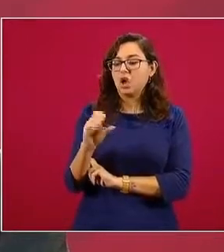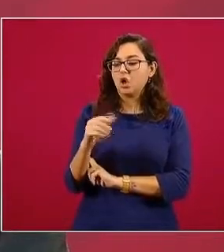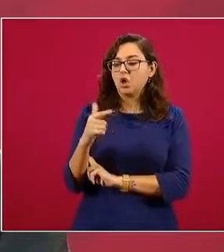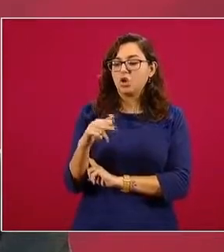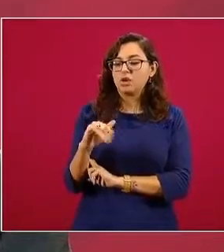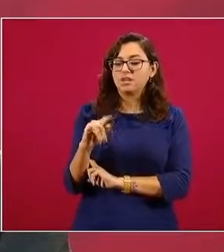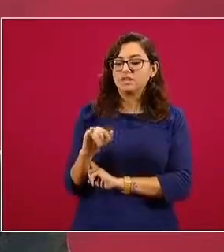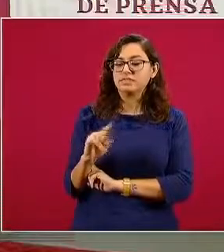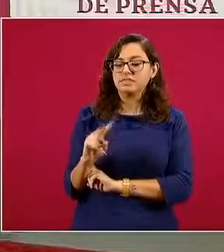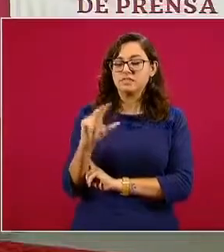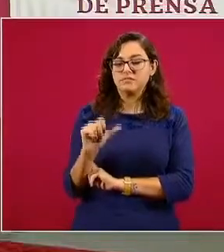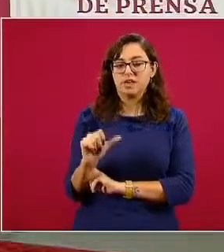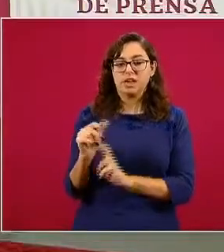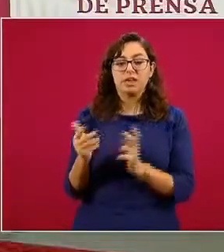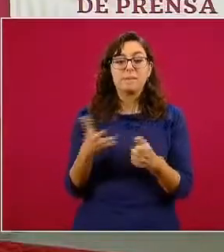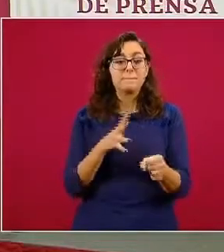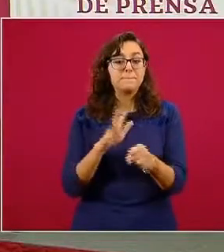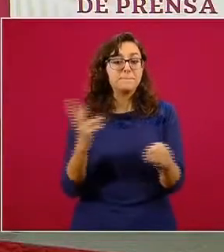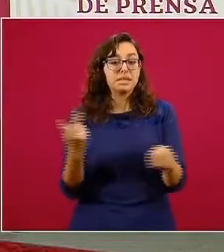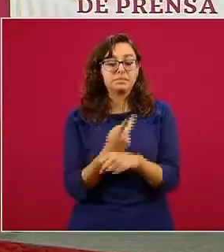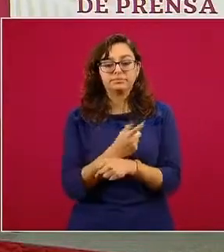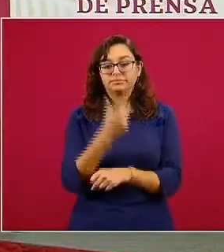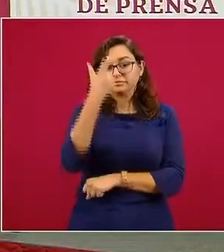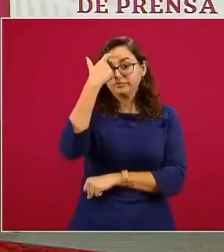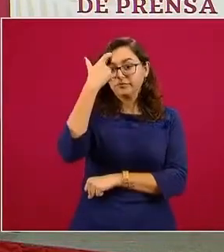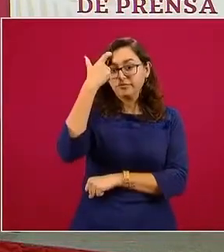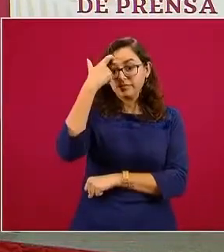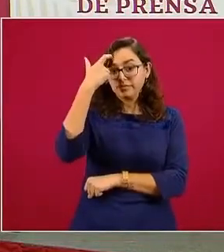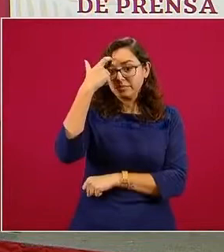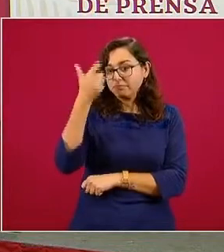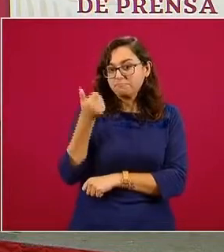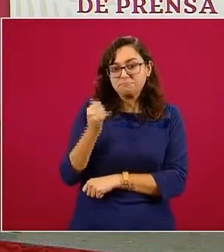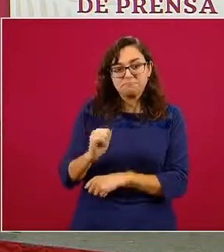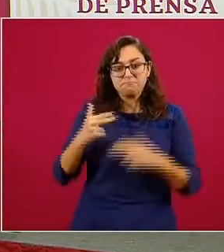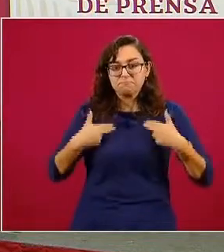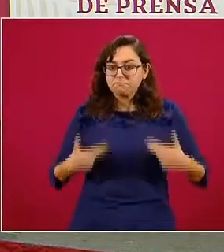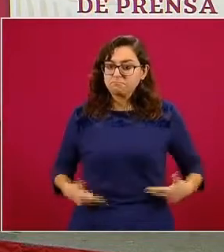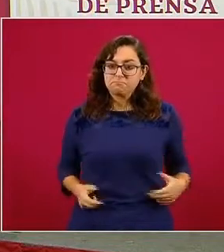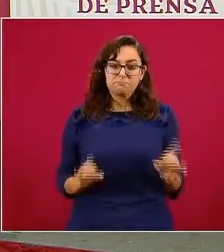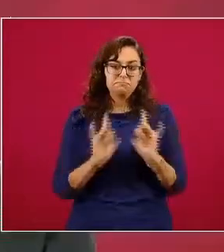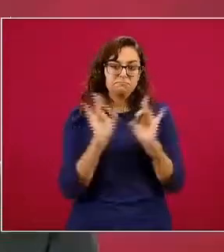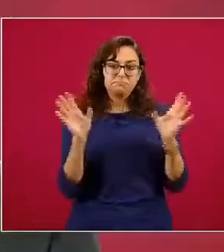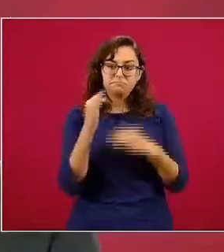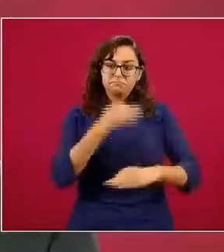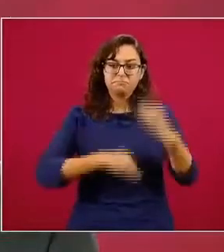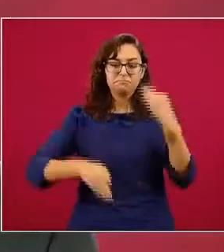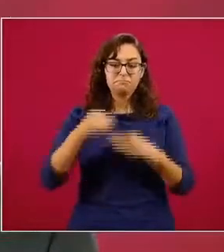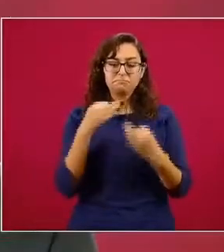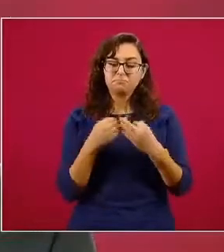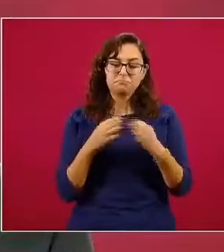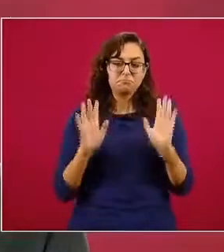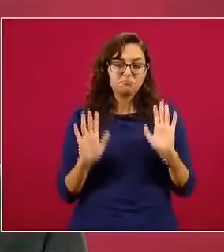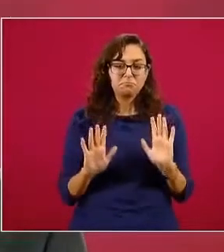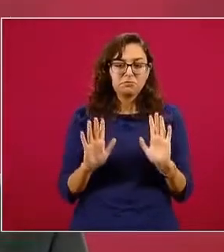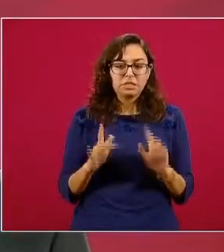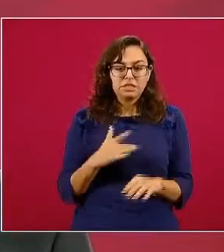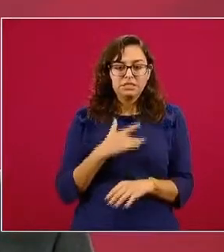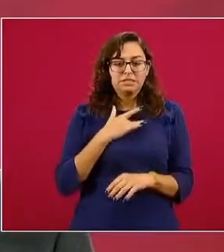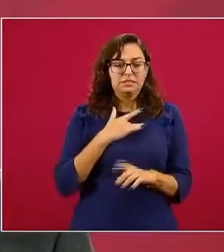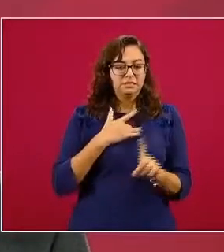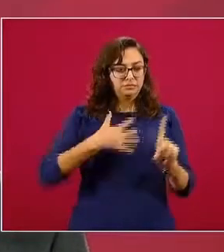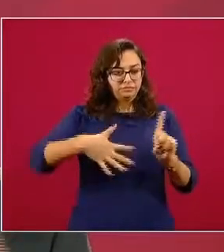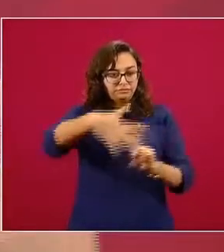fenómeno es propio de la mente humana y a todos nos puede ocurrir cuando tenemos una